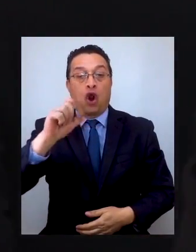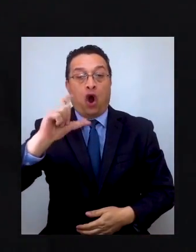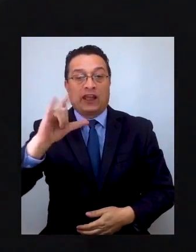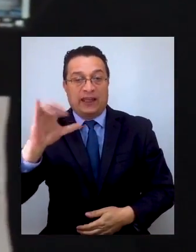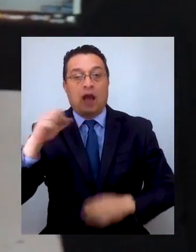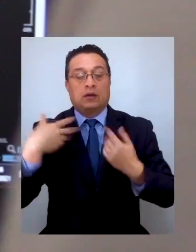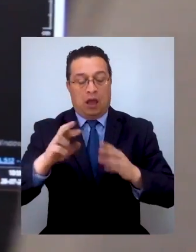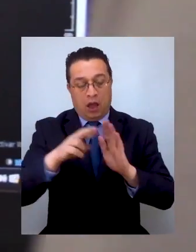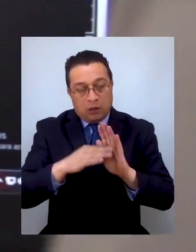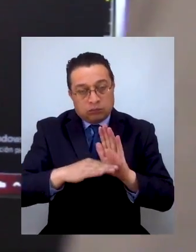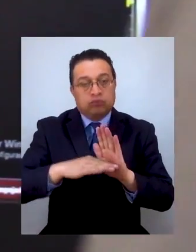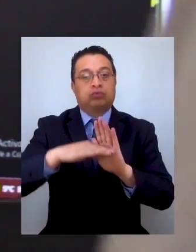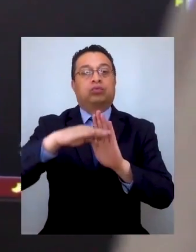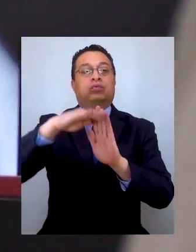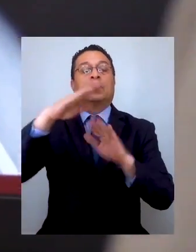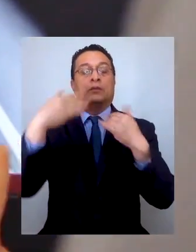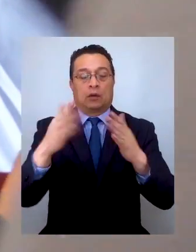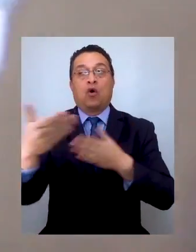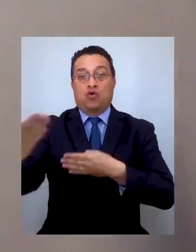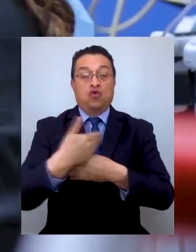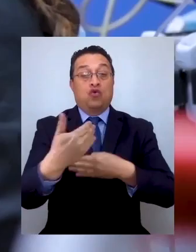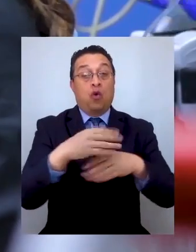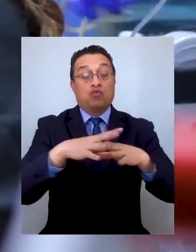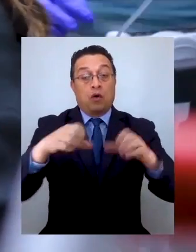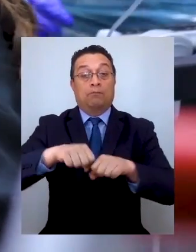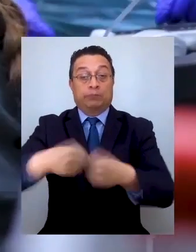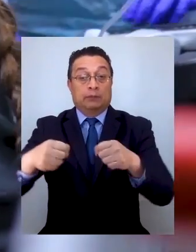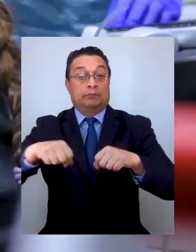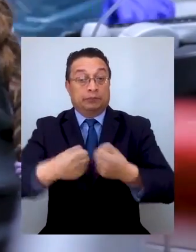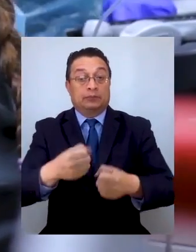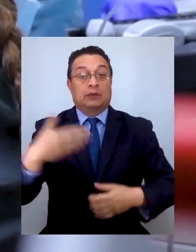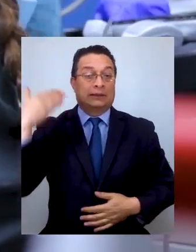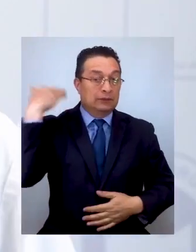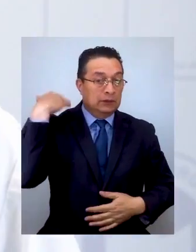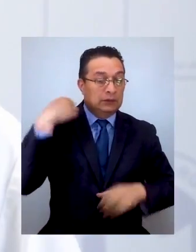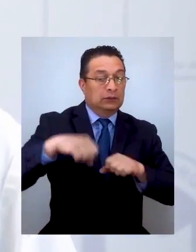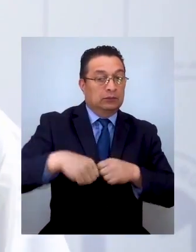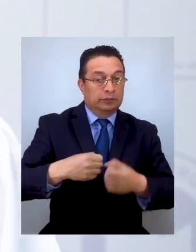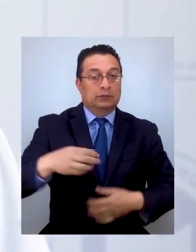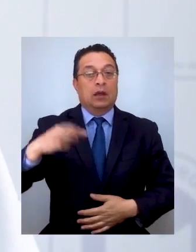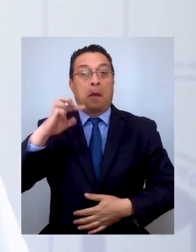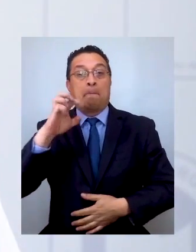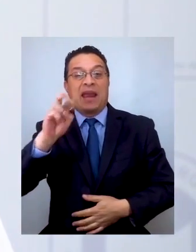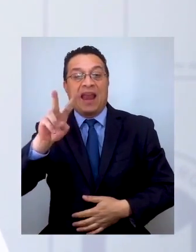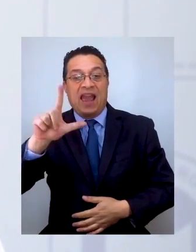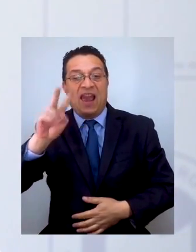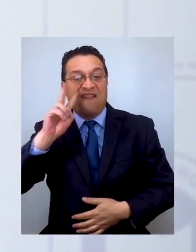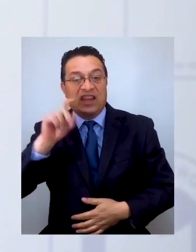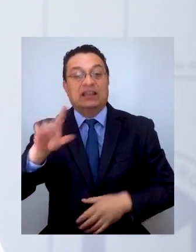a recuperar para atender una demanda creciente de fracturas de columna,